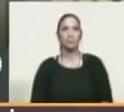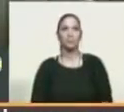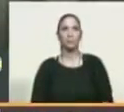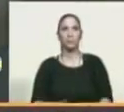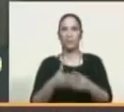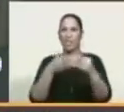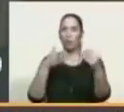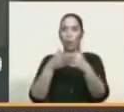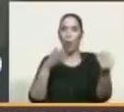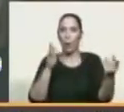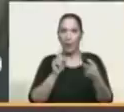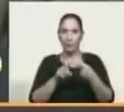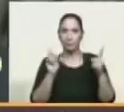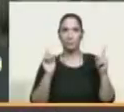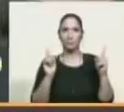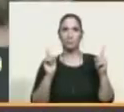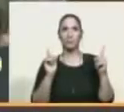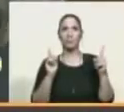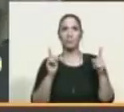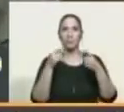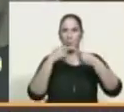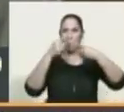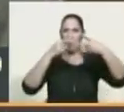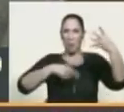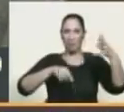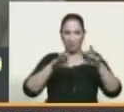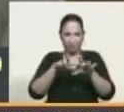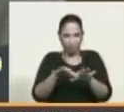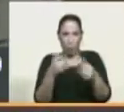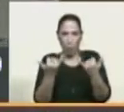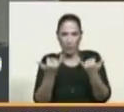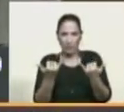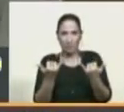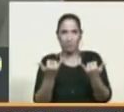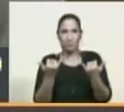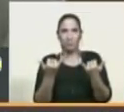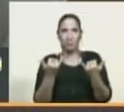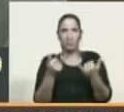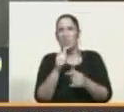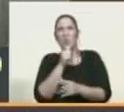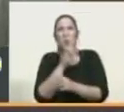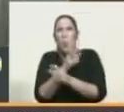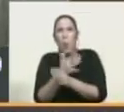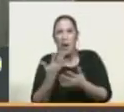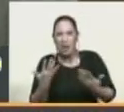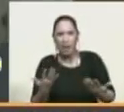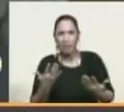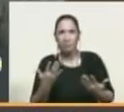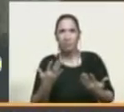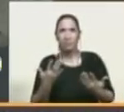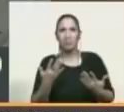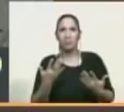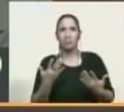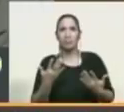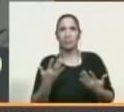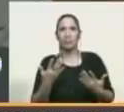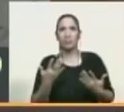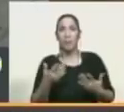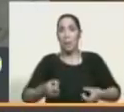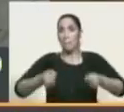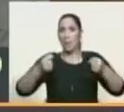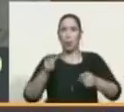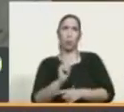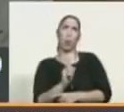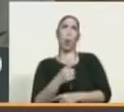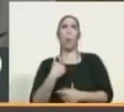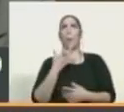sé qué cosa, todas las páginas que hay ahora, ¿con qué juegan? Y usted va a un mercado y le dice, no, lo que pasa es que